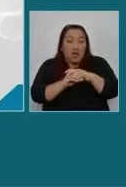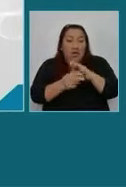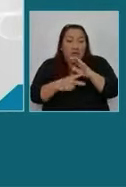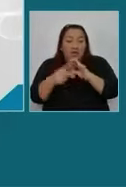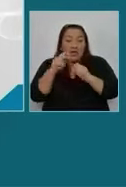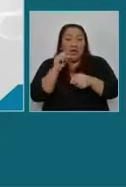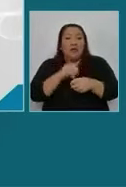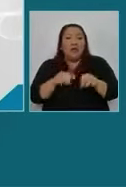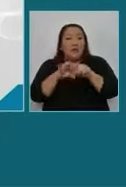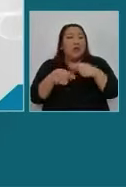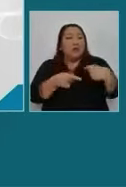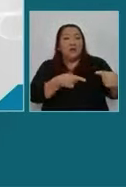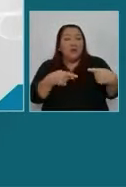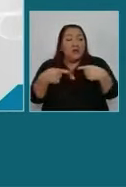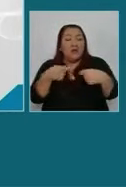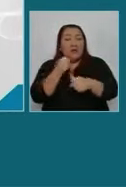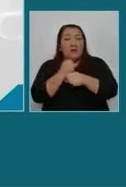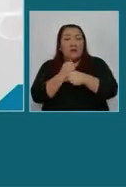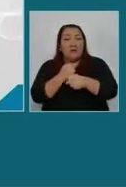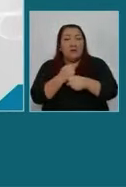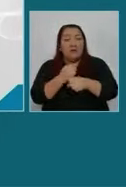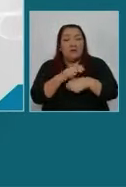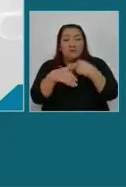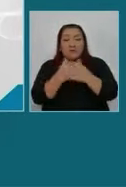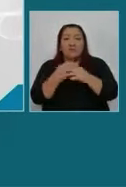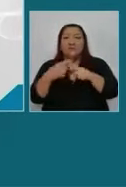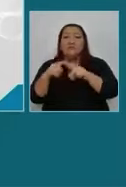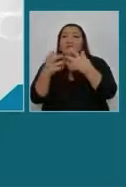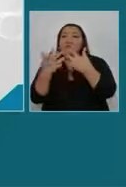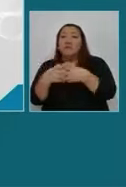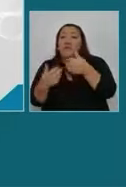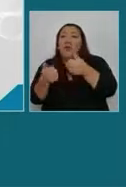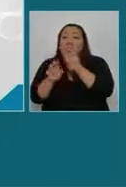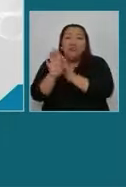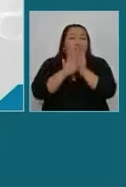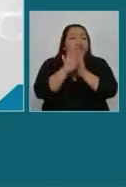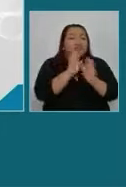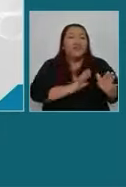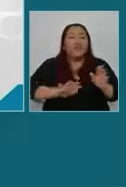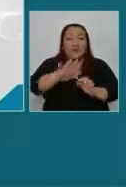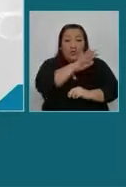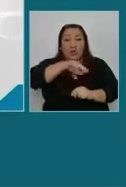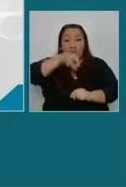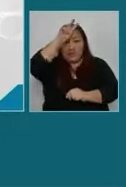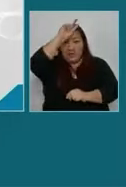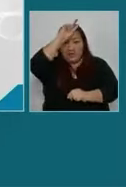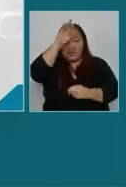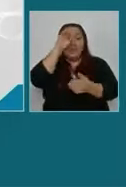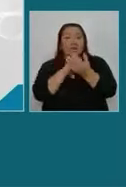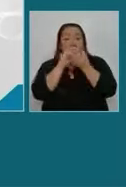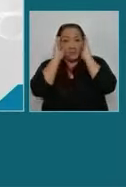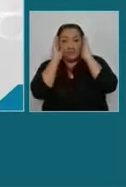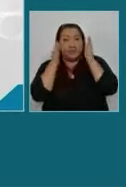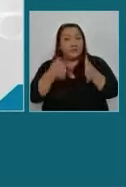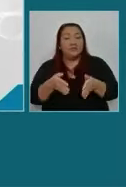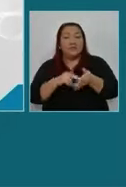aumentar la competitividad y la productividad de las empresas, de los emprendedores a nivel nacional, y nos